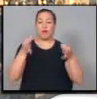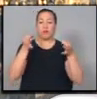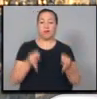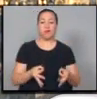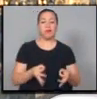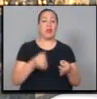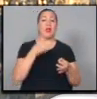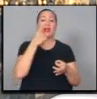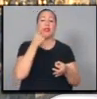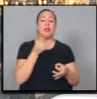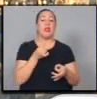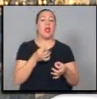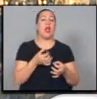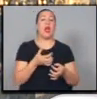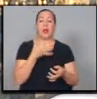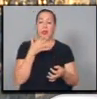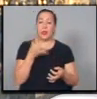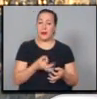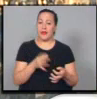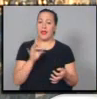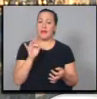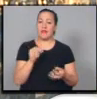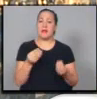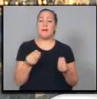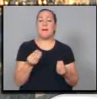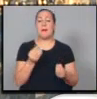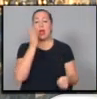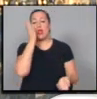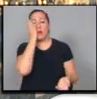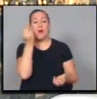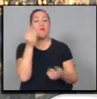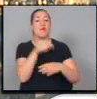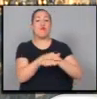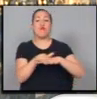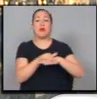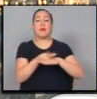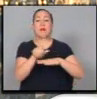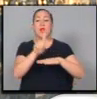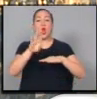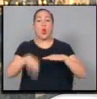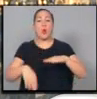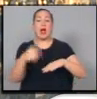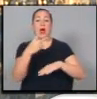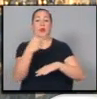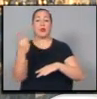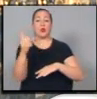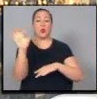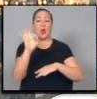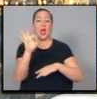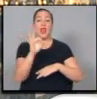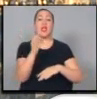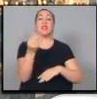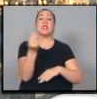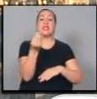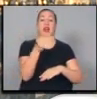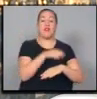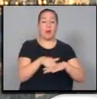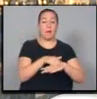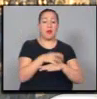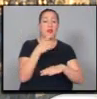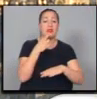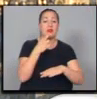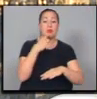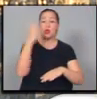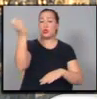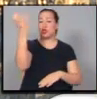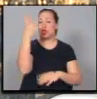esos realmente complicados hasta para descansar, porque la mínima no baja de 21 grados. 19 el sábado, la más baja, todo soleado y casi